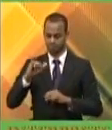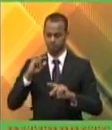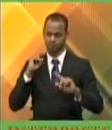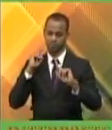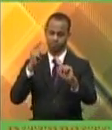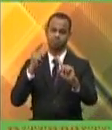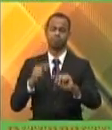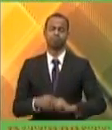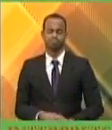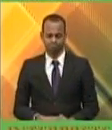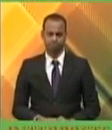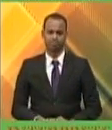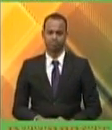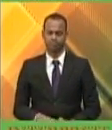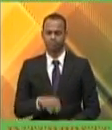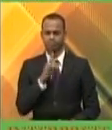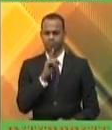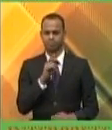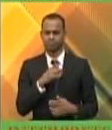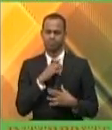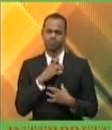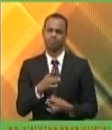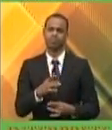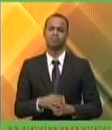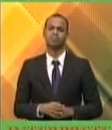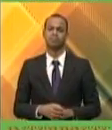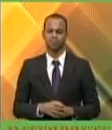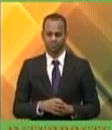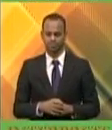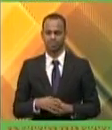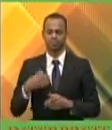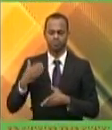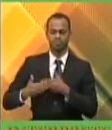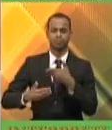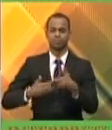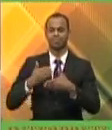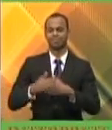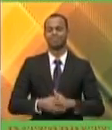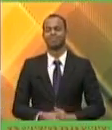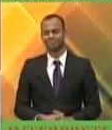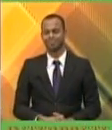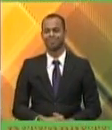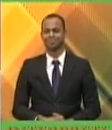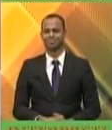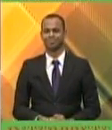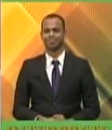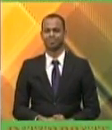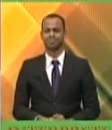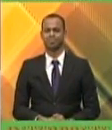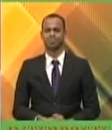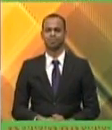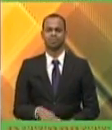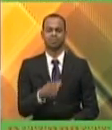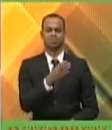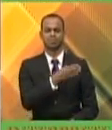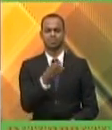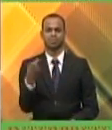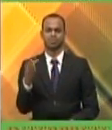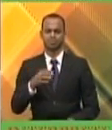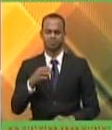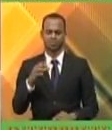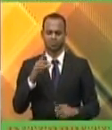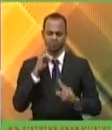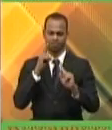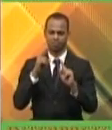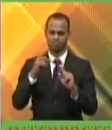exactamente lo interior exactamente vamos paso a paso como ustedes se proponen que la